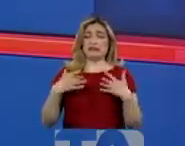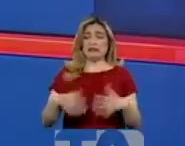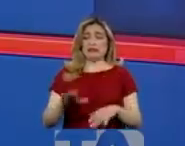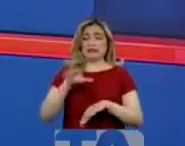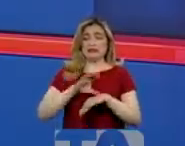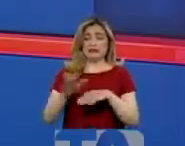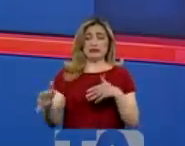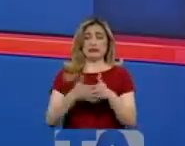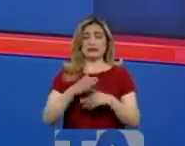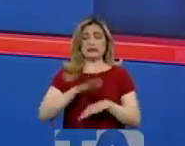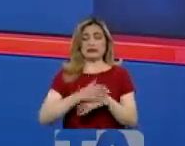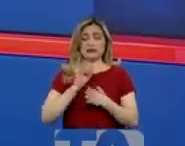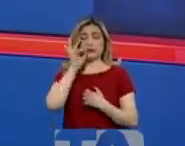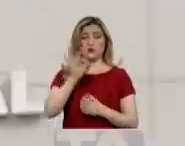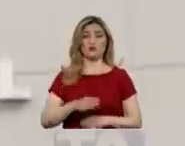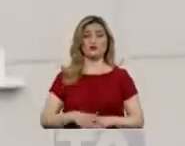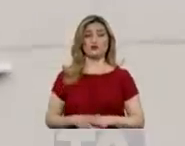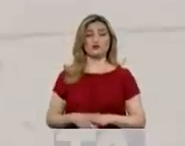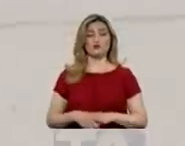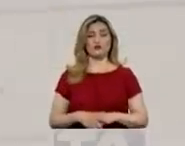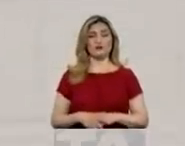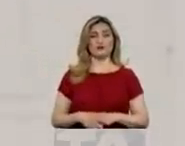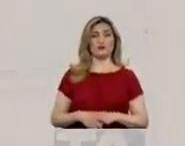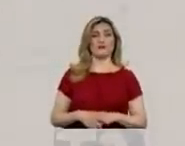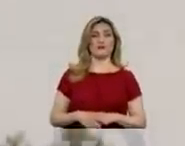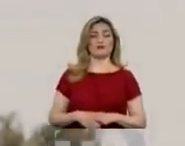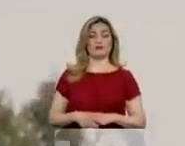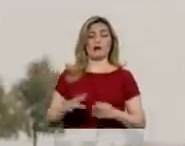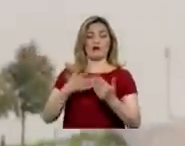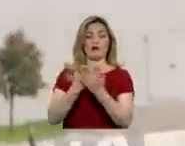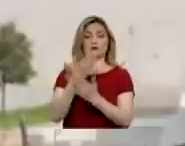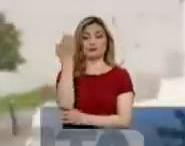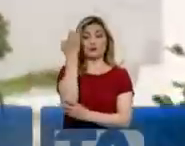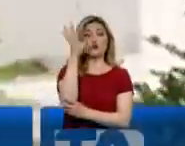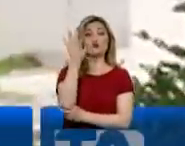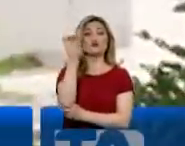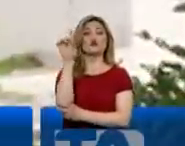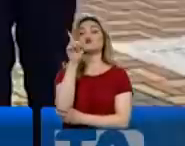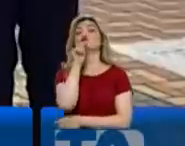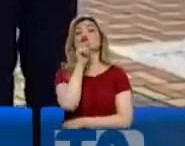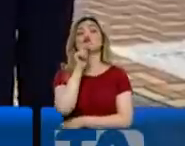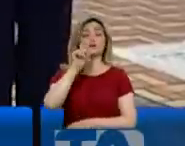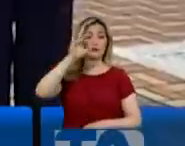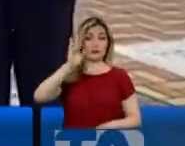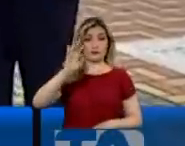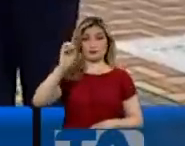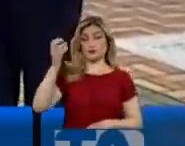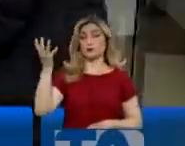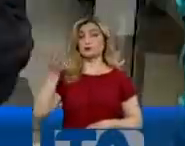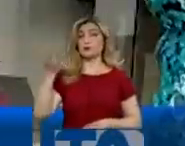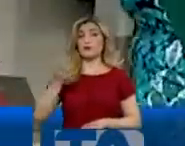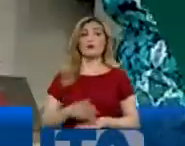generada por la pandemia hasta las instalaciones del eco 911 llegaron alrededor de 70 docentes